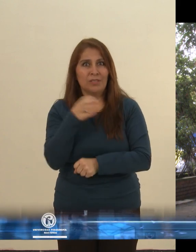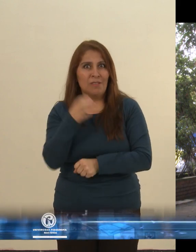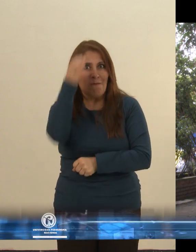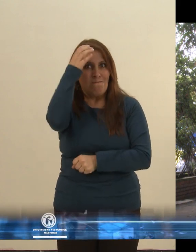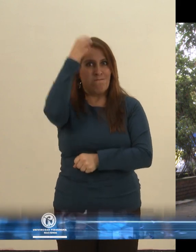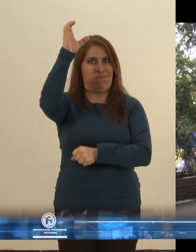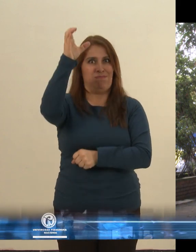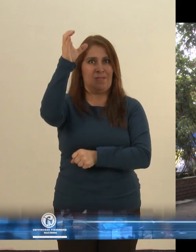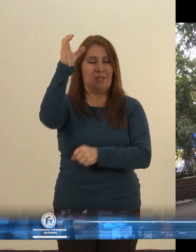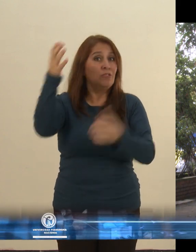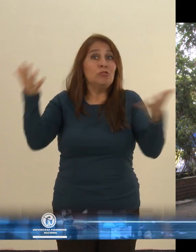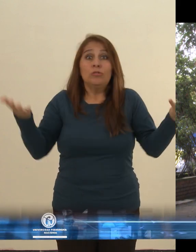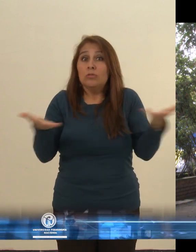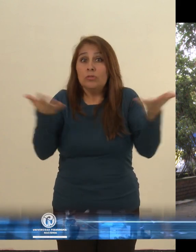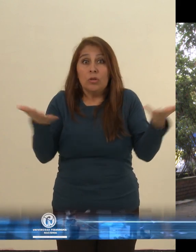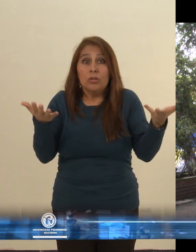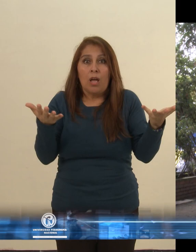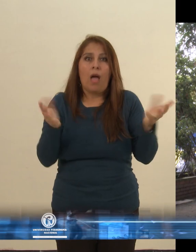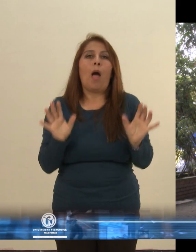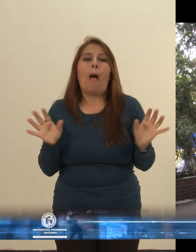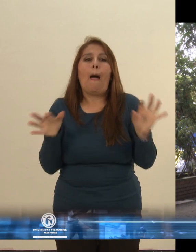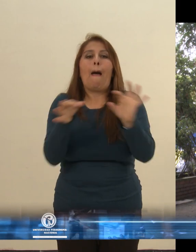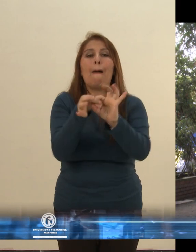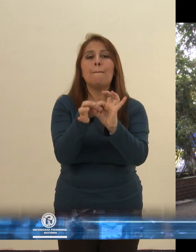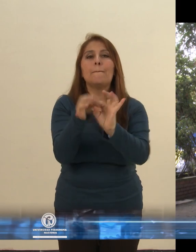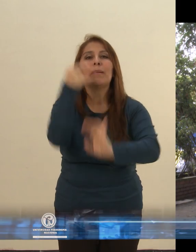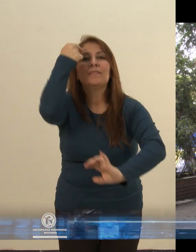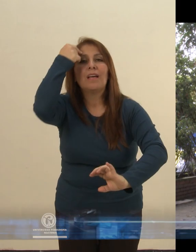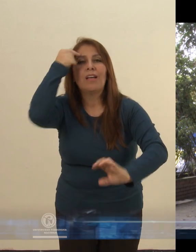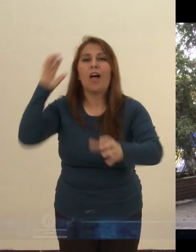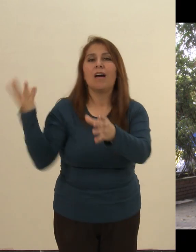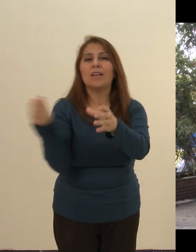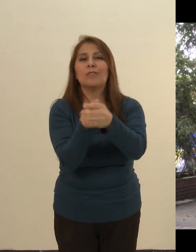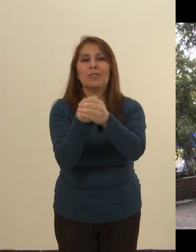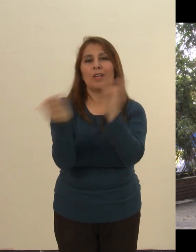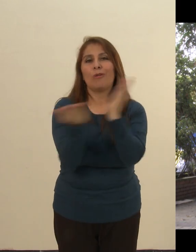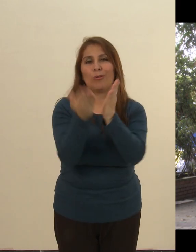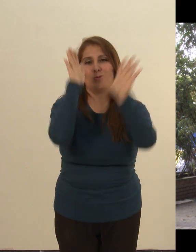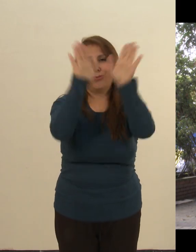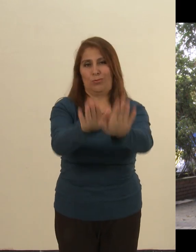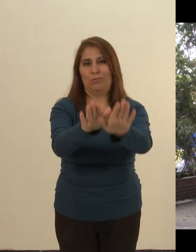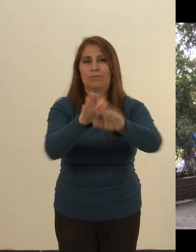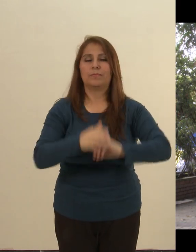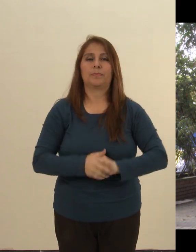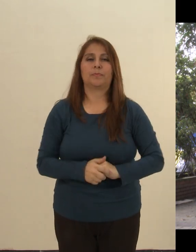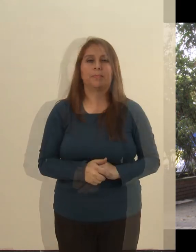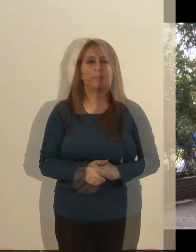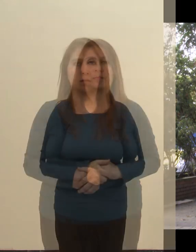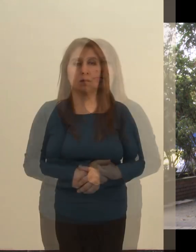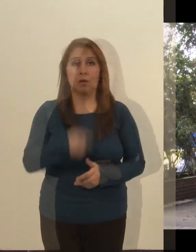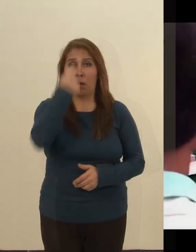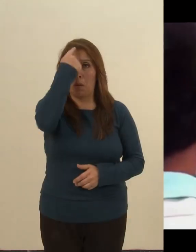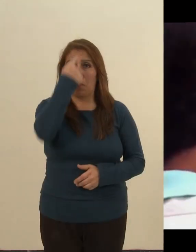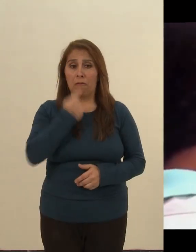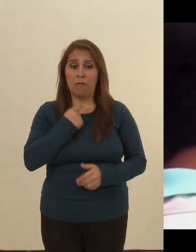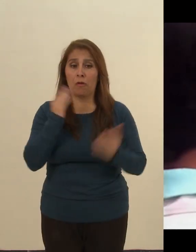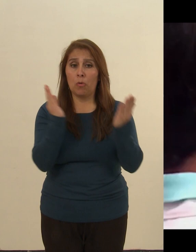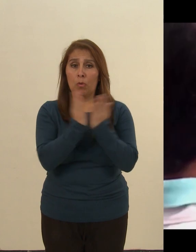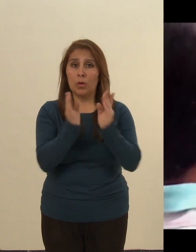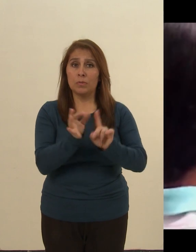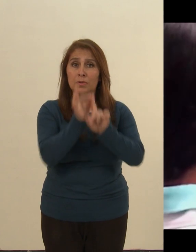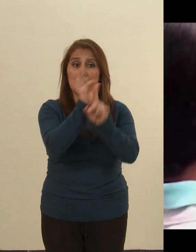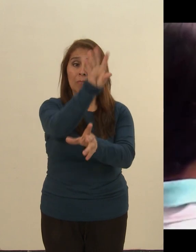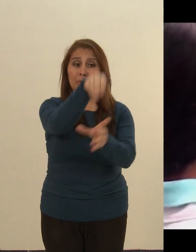y para trabajar también con personas con talentos y o capacidades excepcionales dentro del marco de la educación inclusiva.